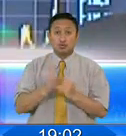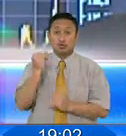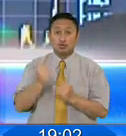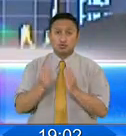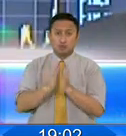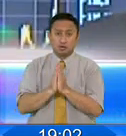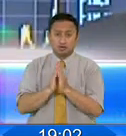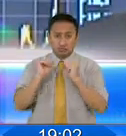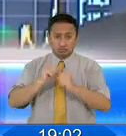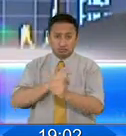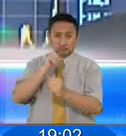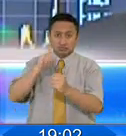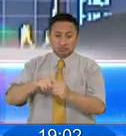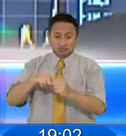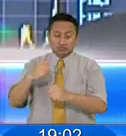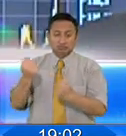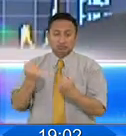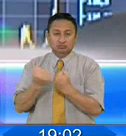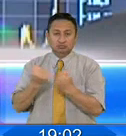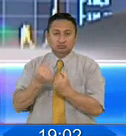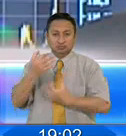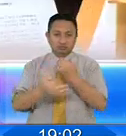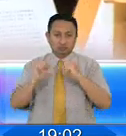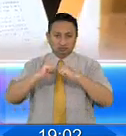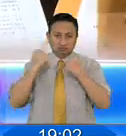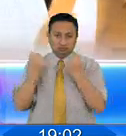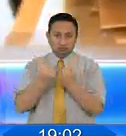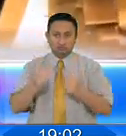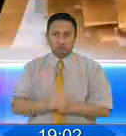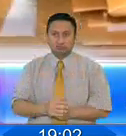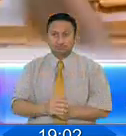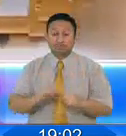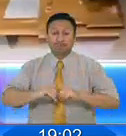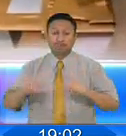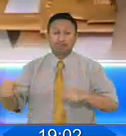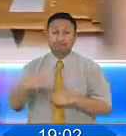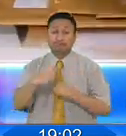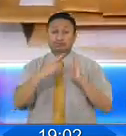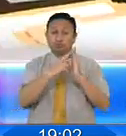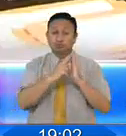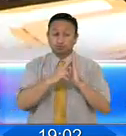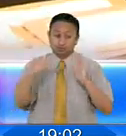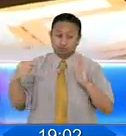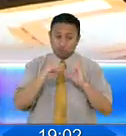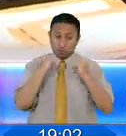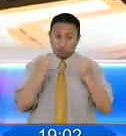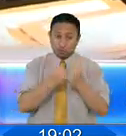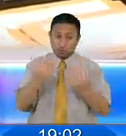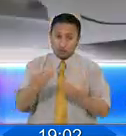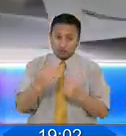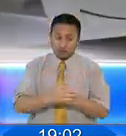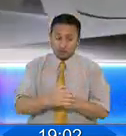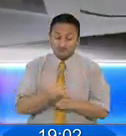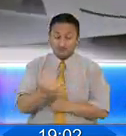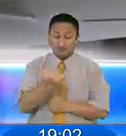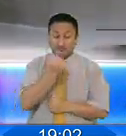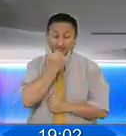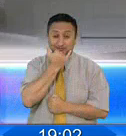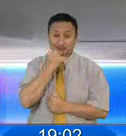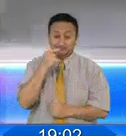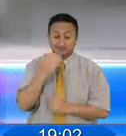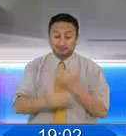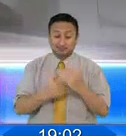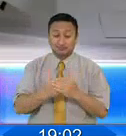participar auspiciado por Justicia Social, pero supuestos incumplimientos de esta organización política en el proceso de democracia